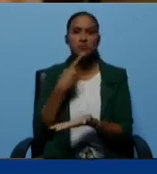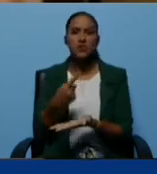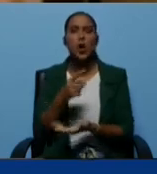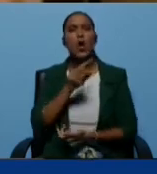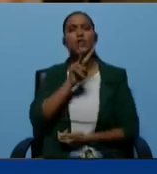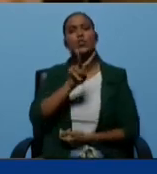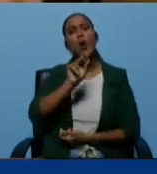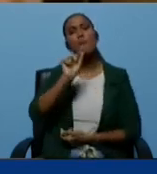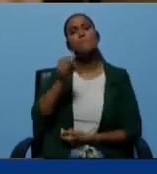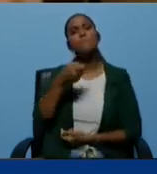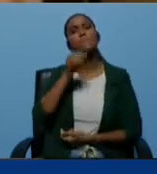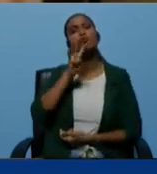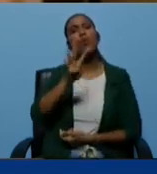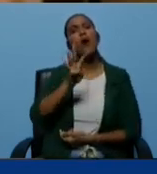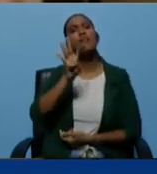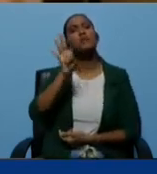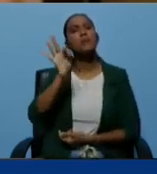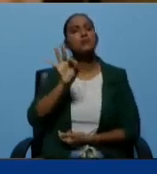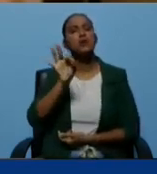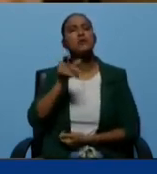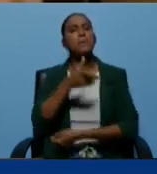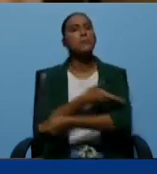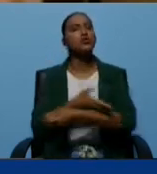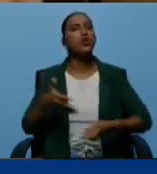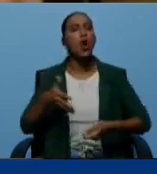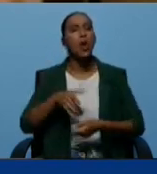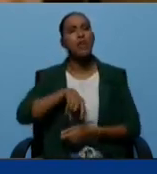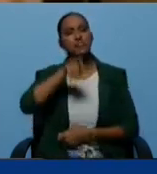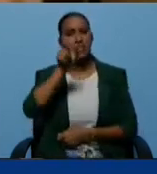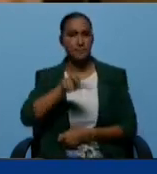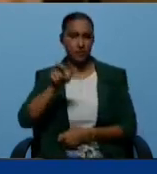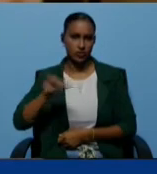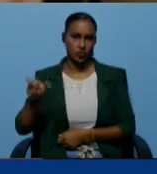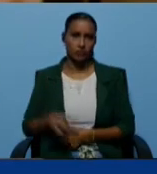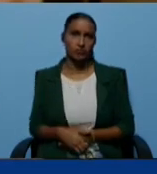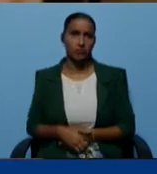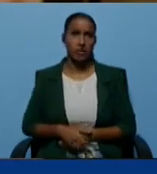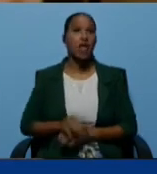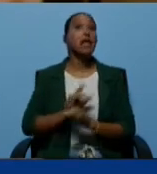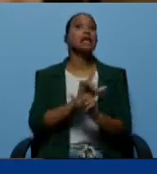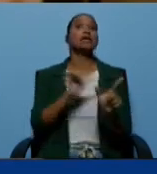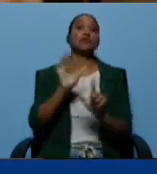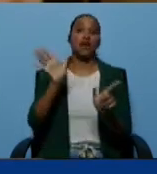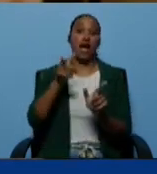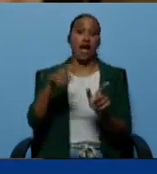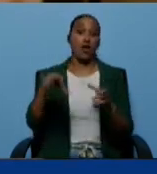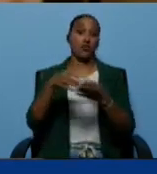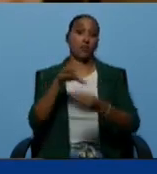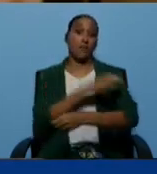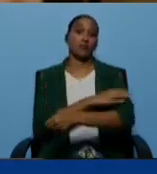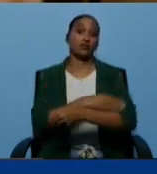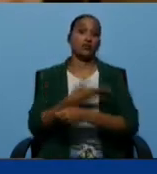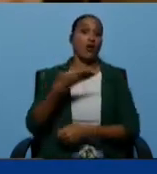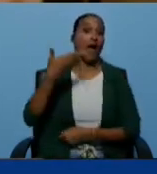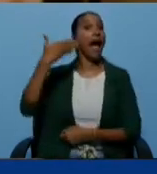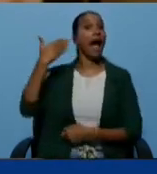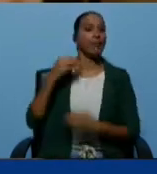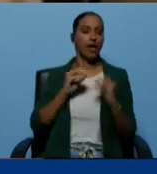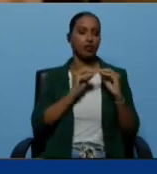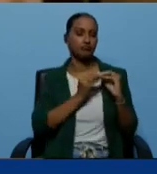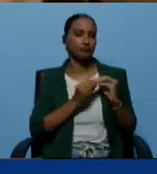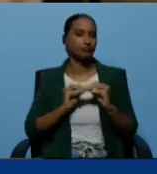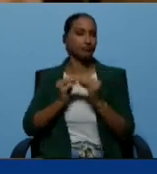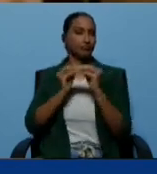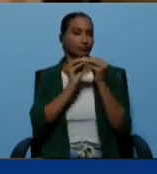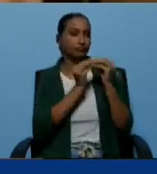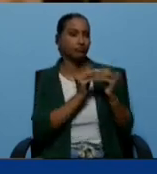2.4 millones de personas. Es decir, ya ellos venían previamente elaborando lo que pudimos